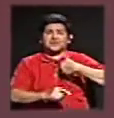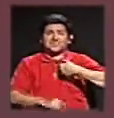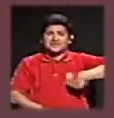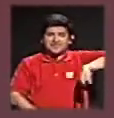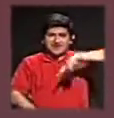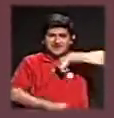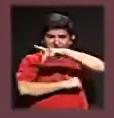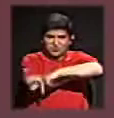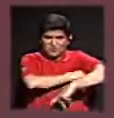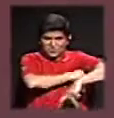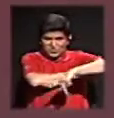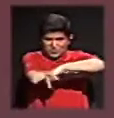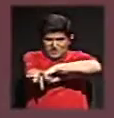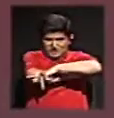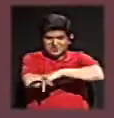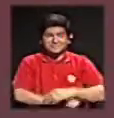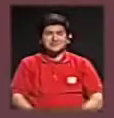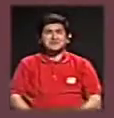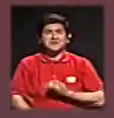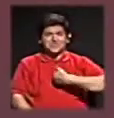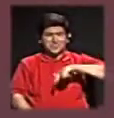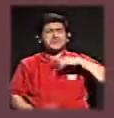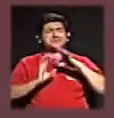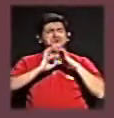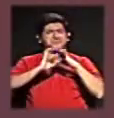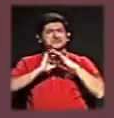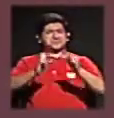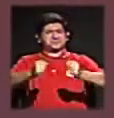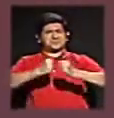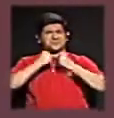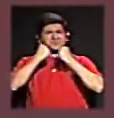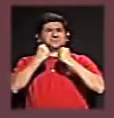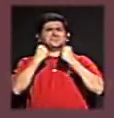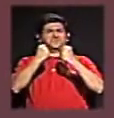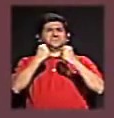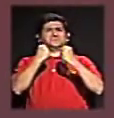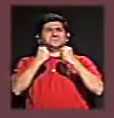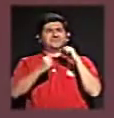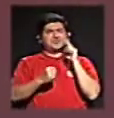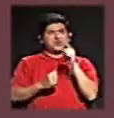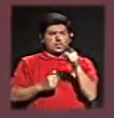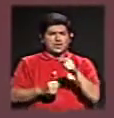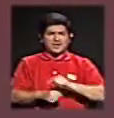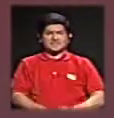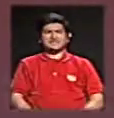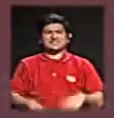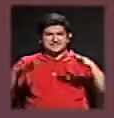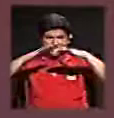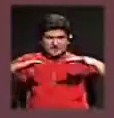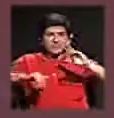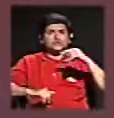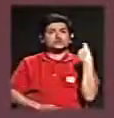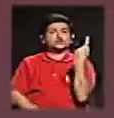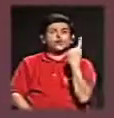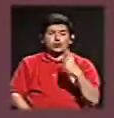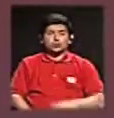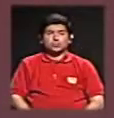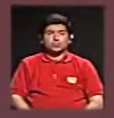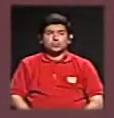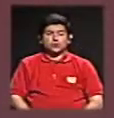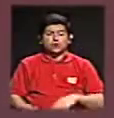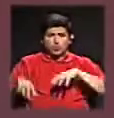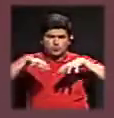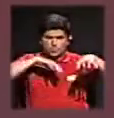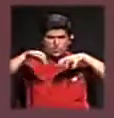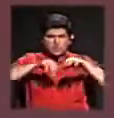país, y estamos fuertemente vinculados con ese entorno, no solo por los flujos